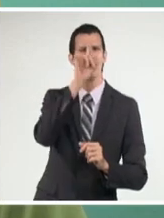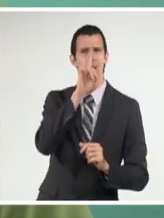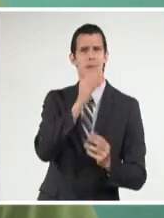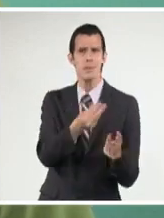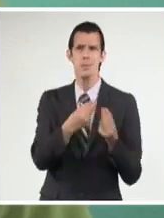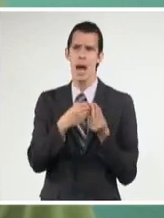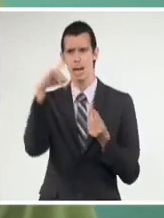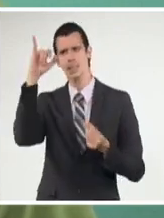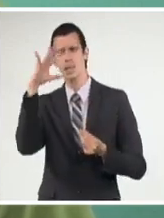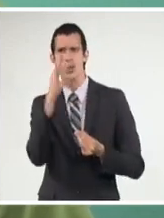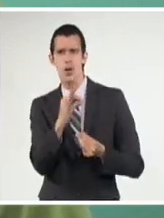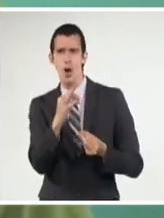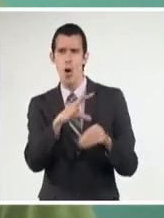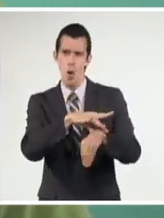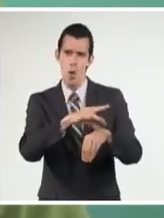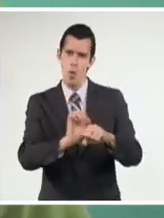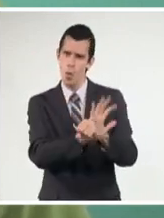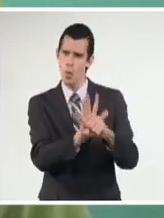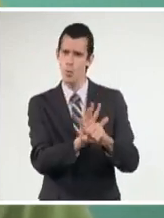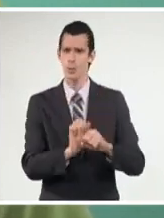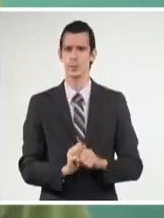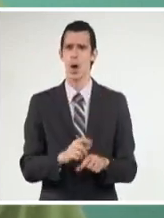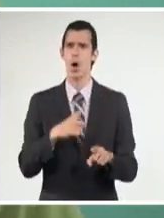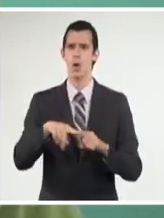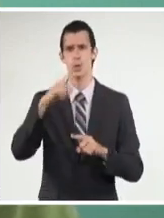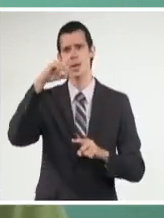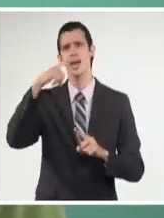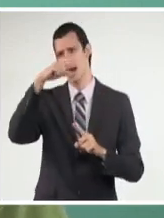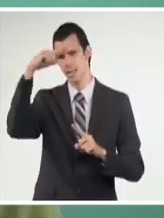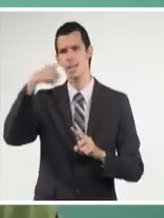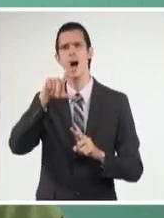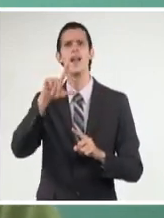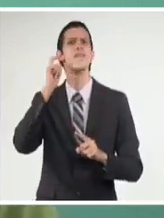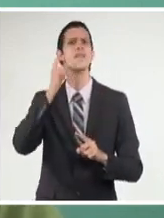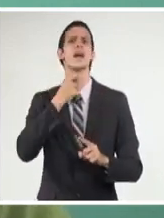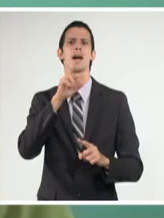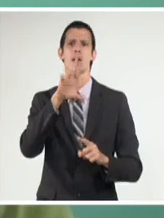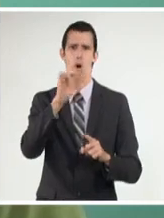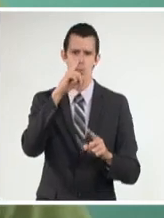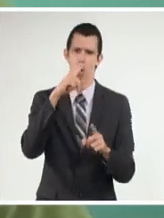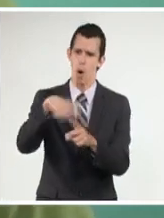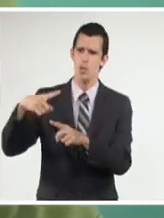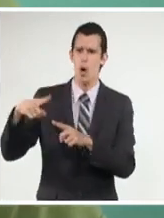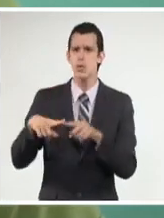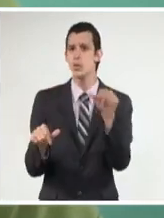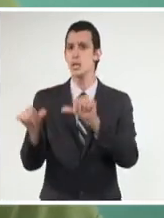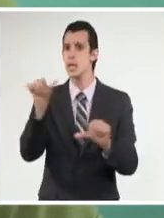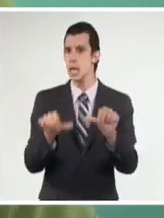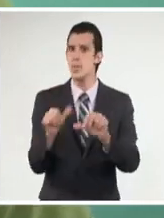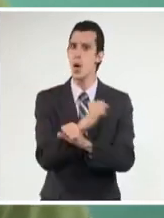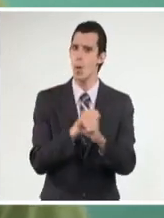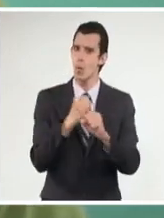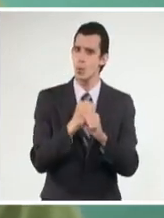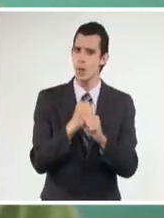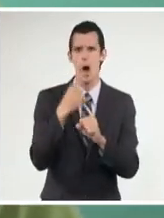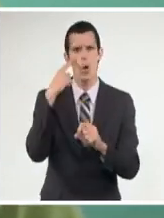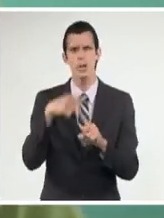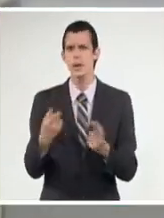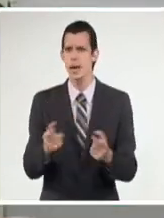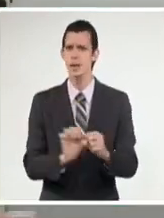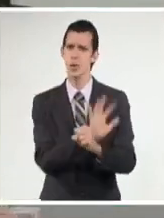falso, para que no se localice la procedencia del medicamento. Lo hacen a través de mensajeros, que ellos te piden